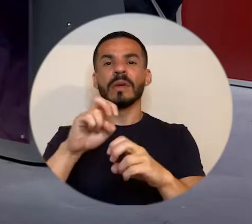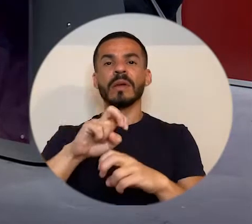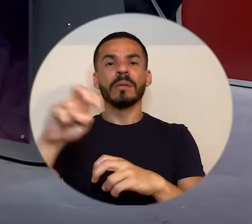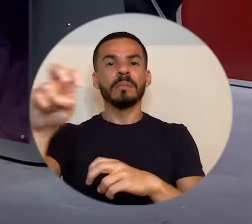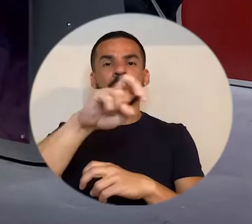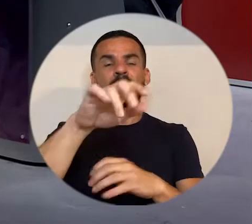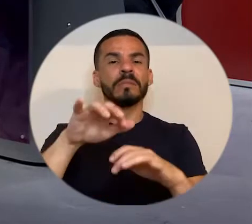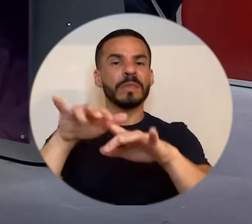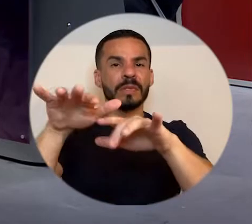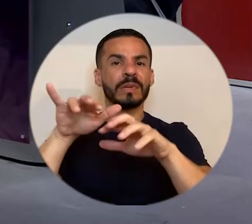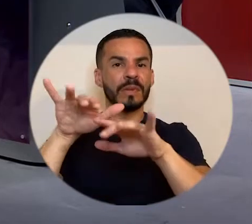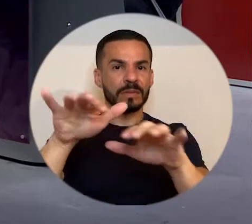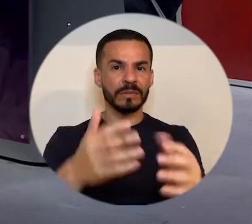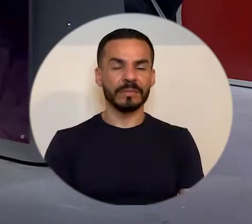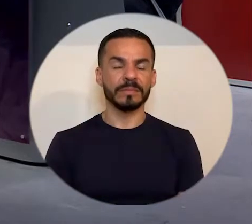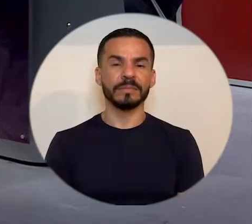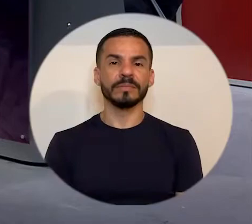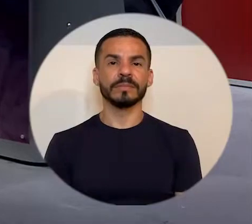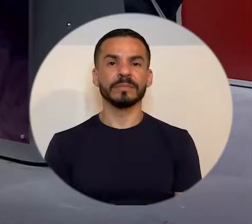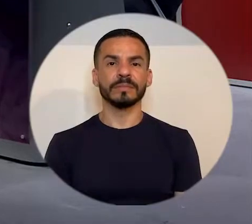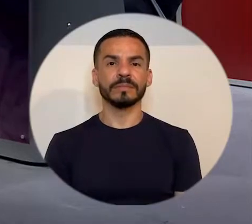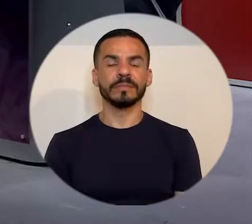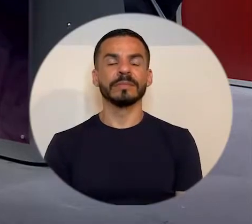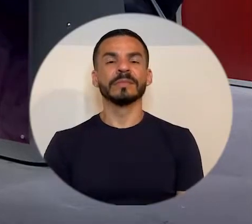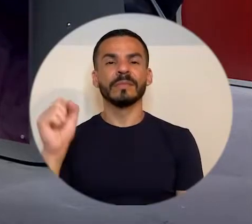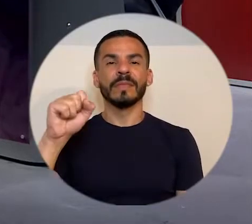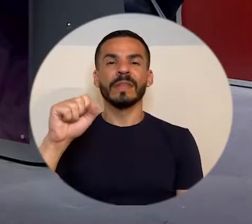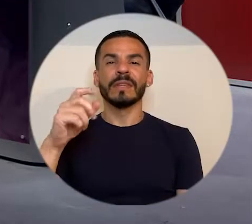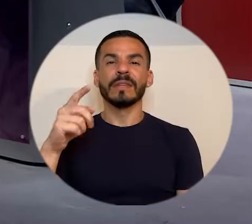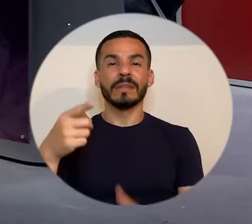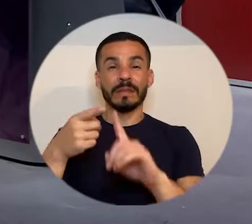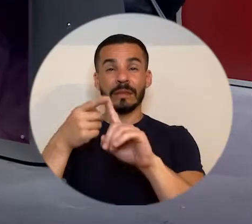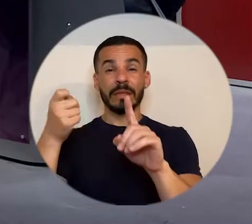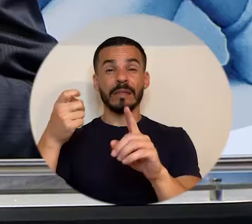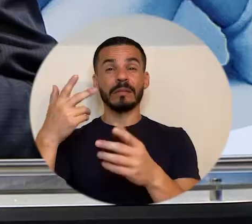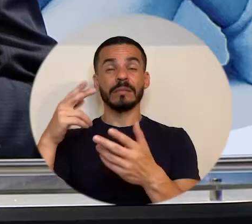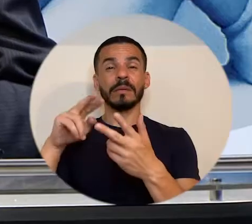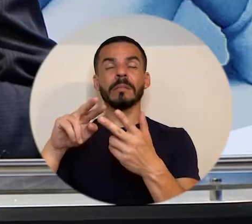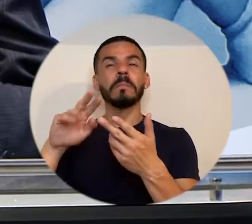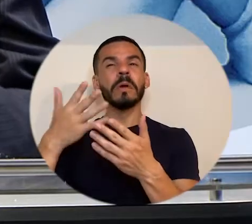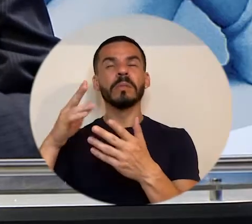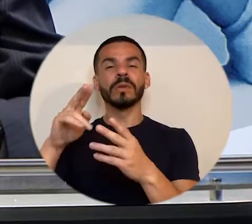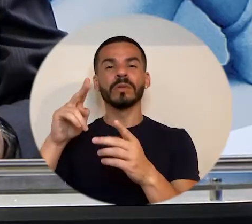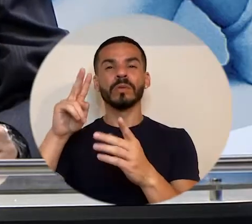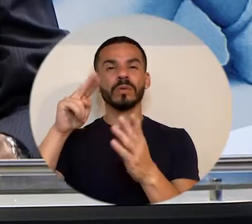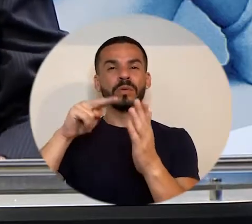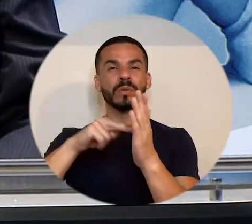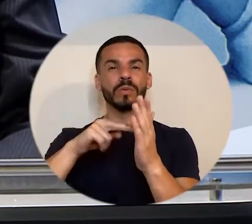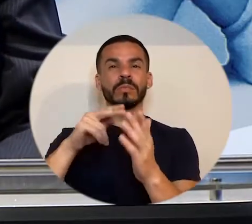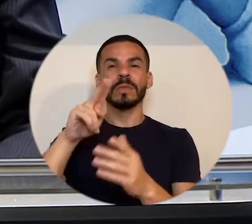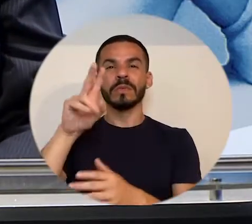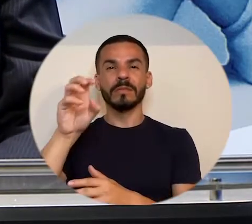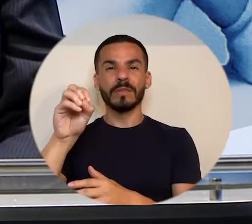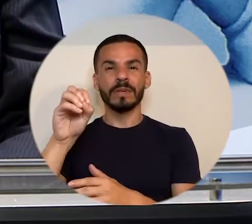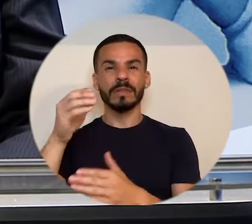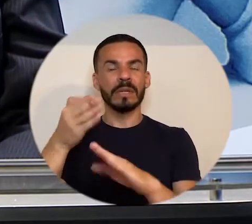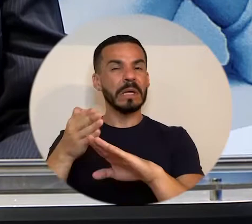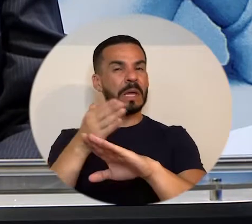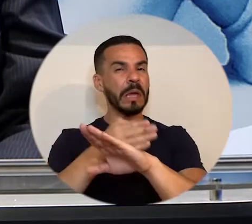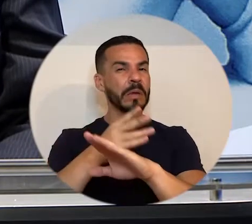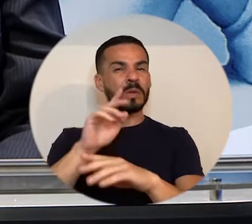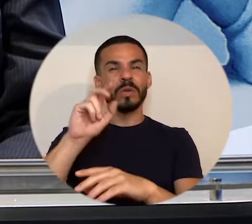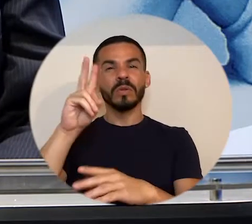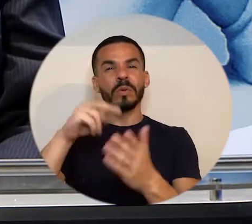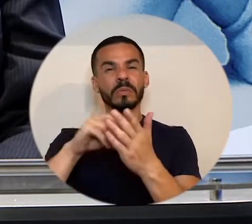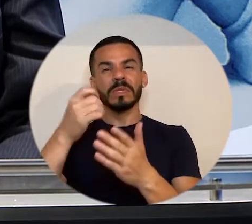de la migración. Sí, desde el 2020, ya se decía